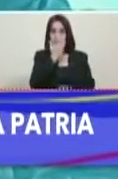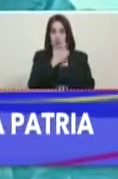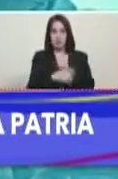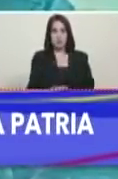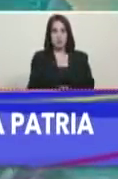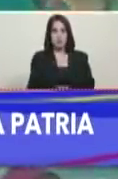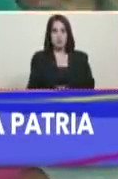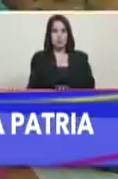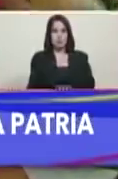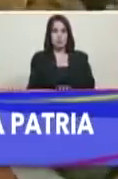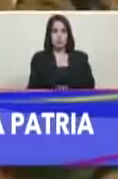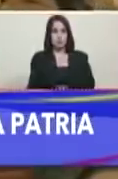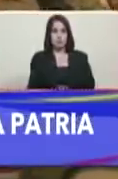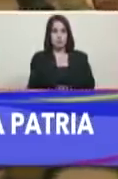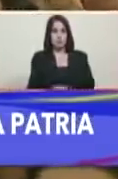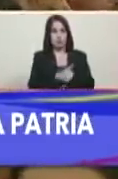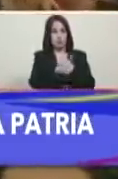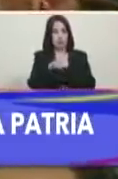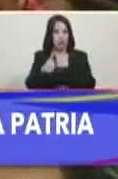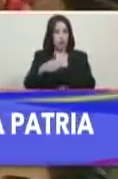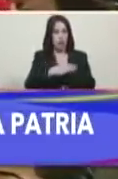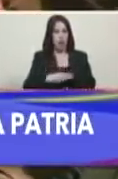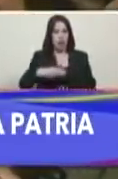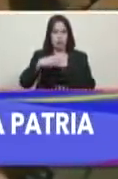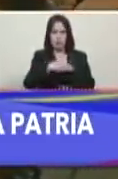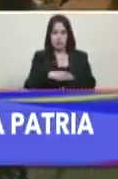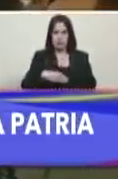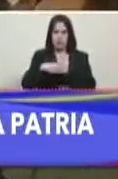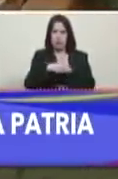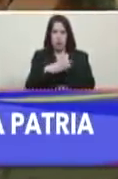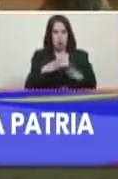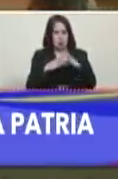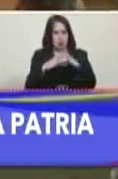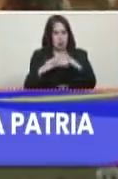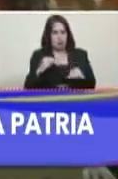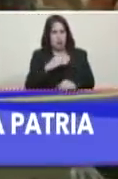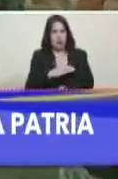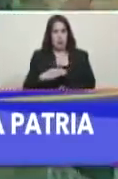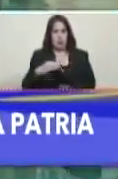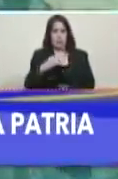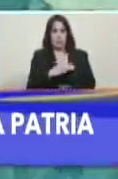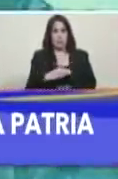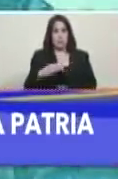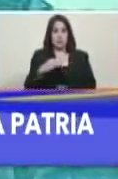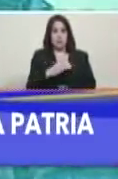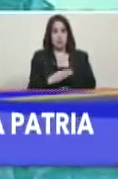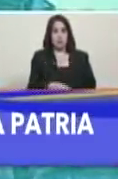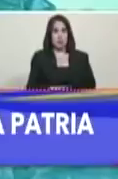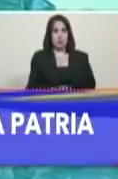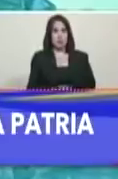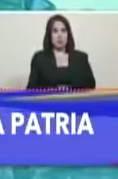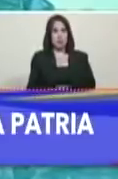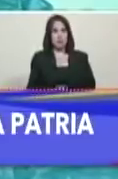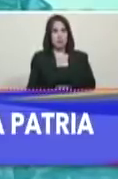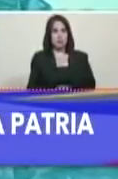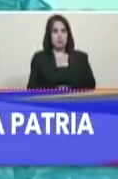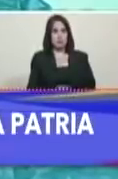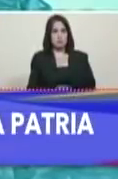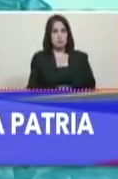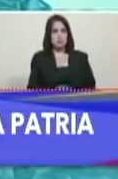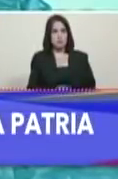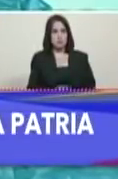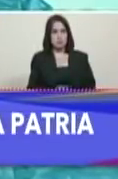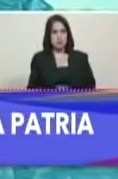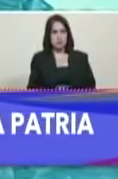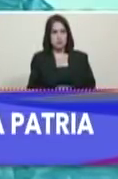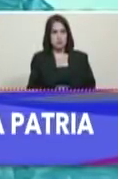supuesto, cada una de las misiones y las grandes misiones. Bienvenidos todos. En este aniversario del carnet de la